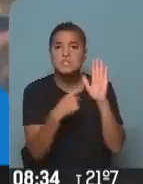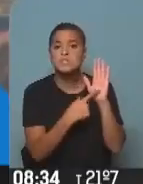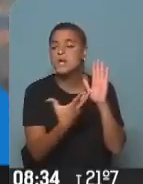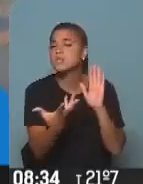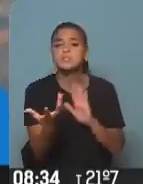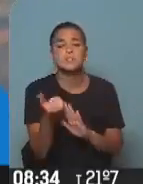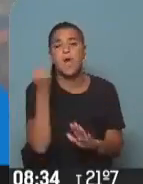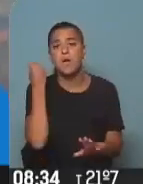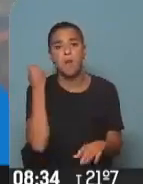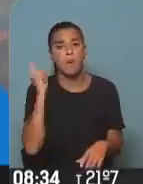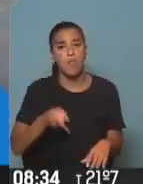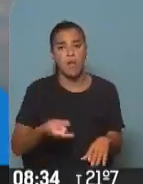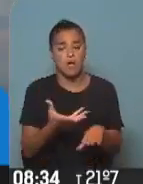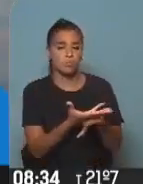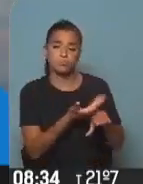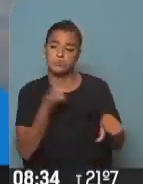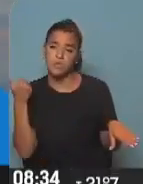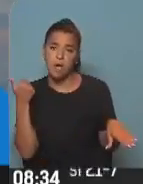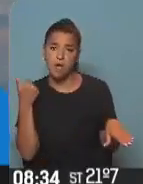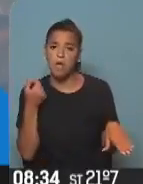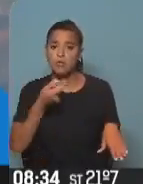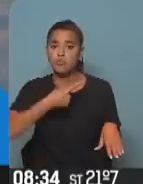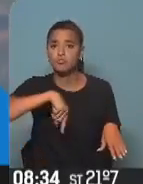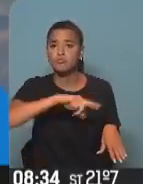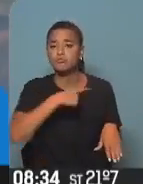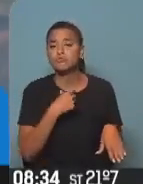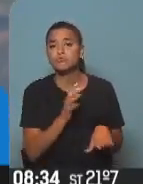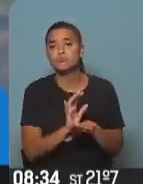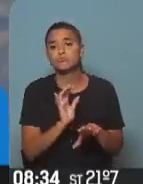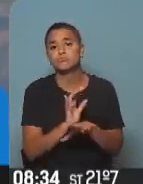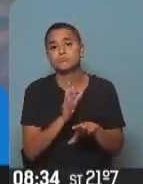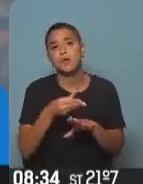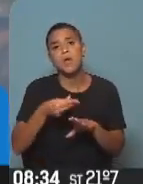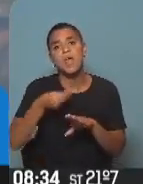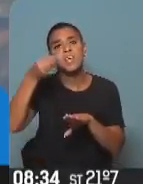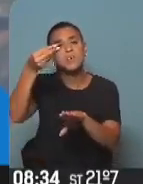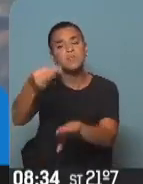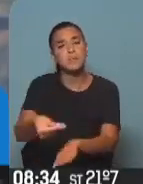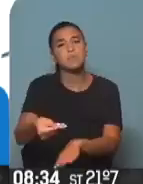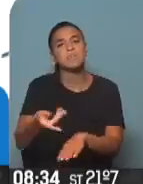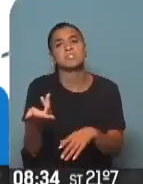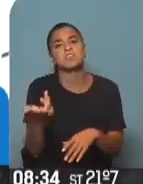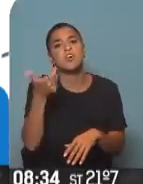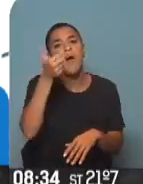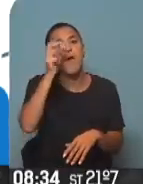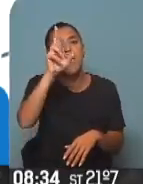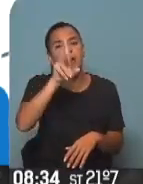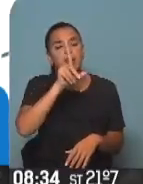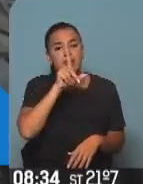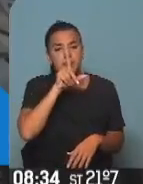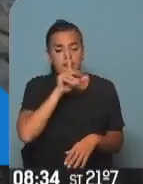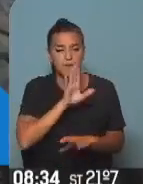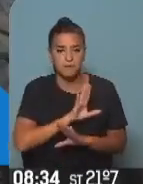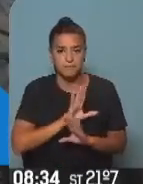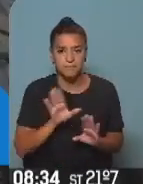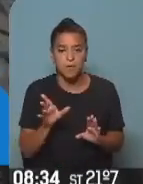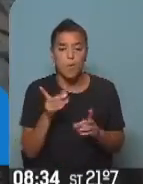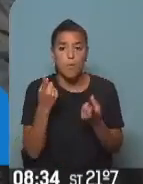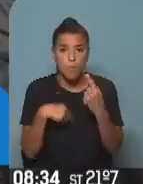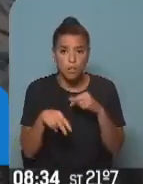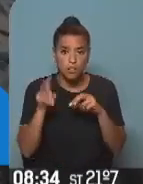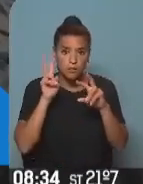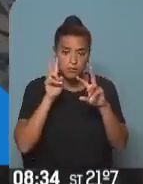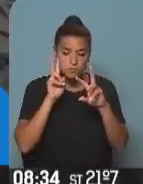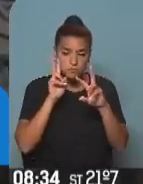como querellantes, dado que nosotros habíamos tenido una indemnización por parte de la RT que no tiene nada que ver cuando están los peritajes